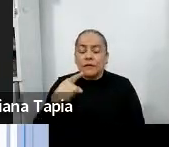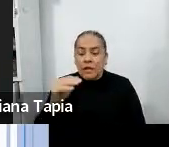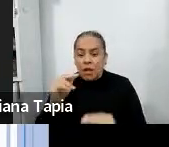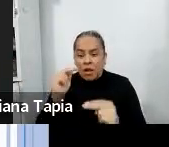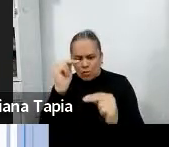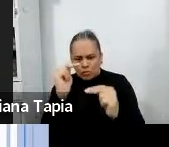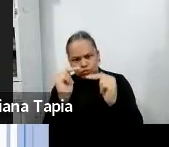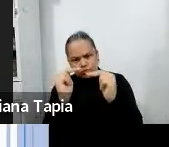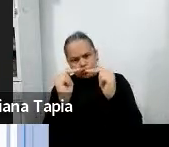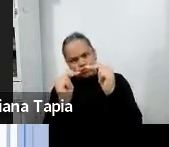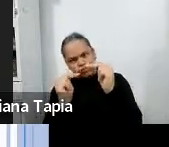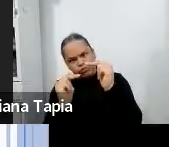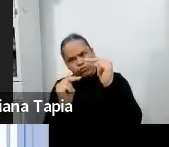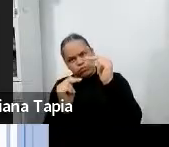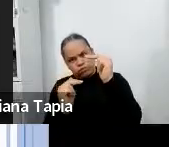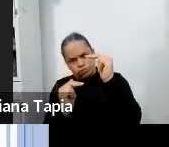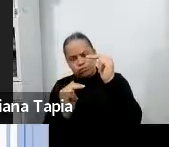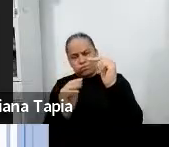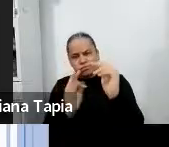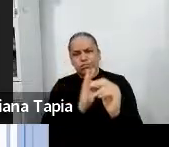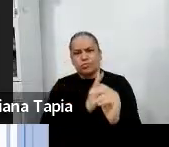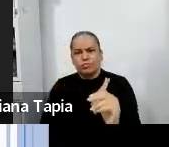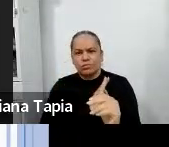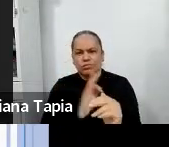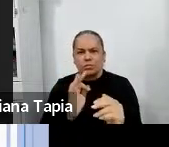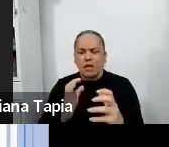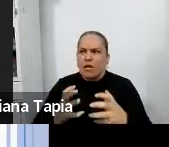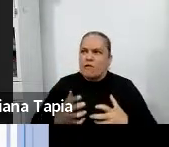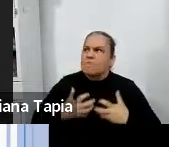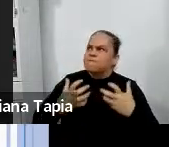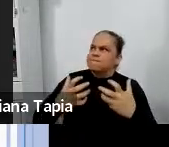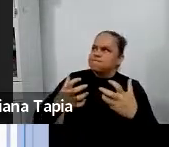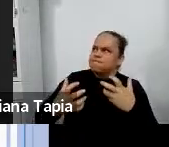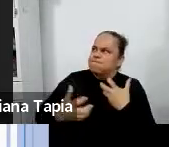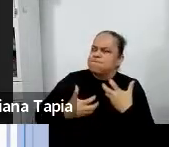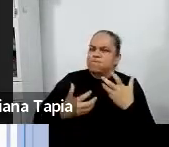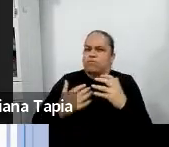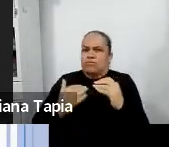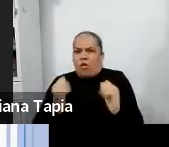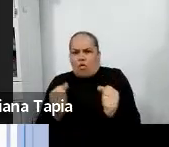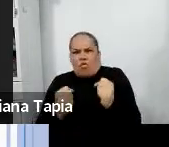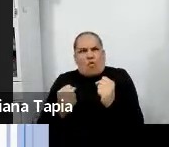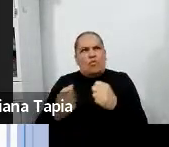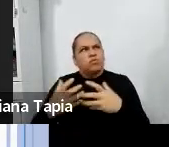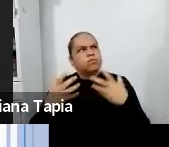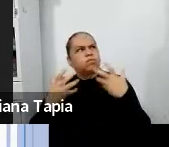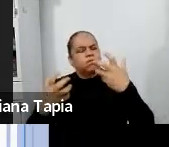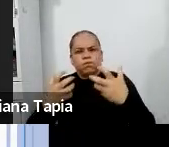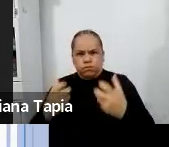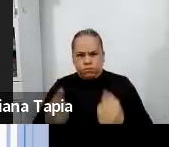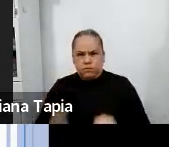con ella algo que llamamos agitación, que va relacionado con lo que les decía, el código morado,